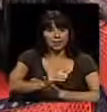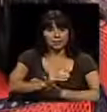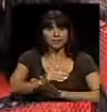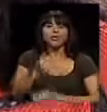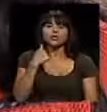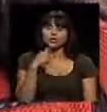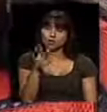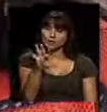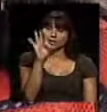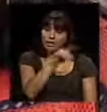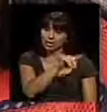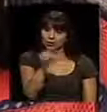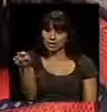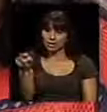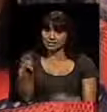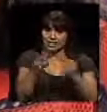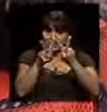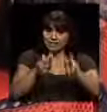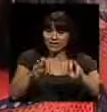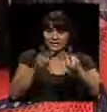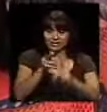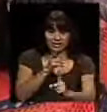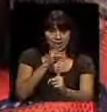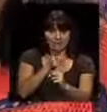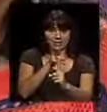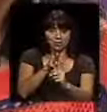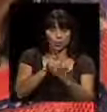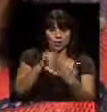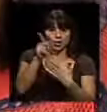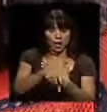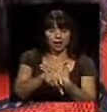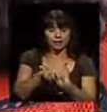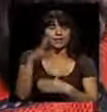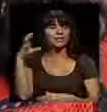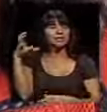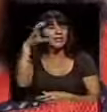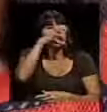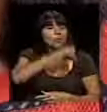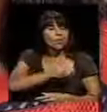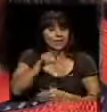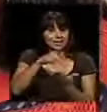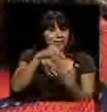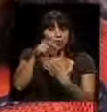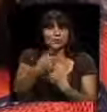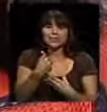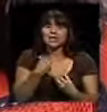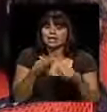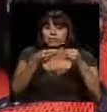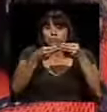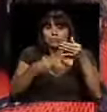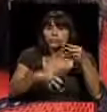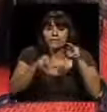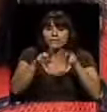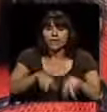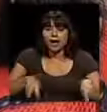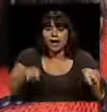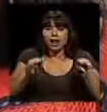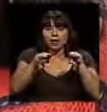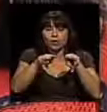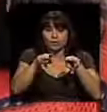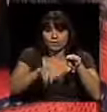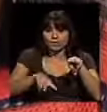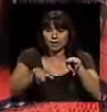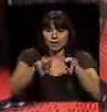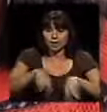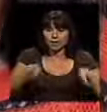que revisen el mismo programa en sí mismo, que se den cuenta cómo el programa trabaja una cantidad de valores importantes, que lo que intenta es que esa